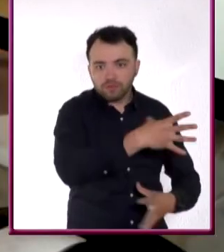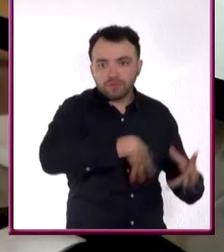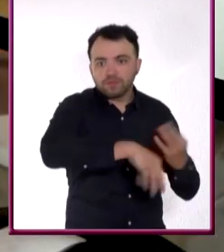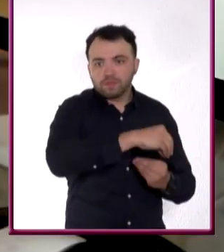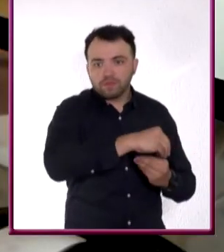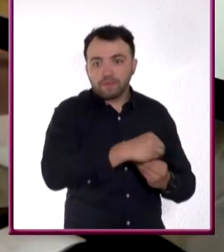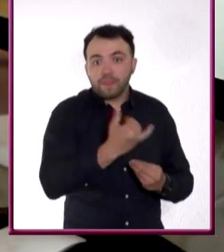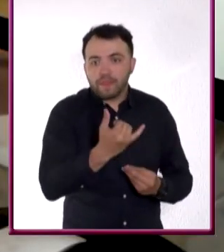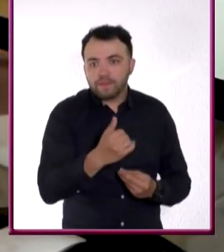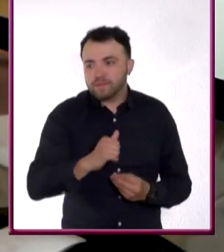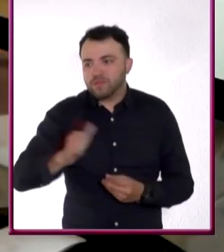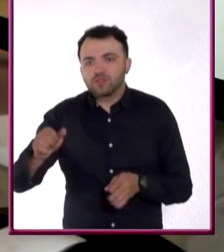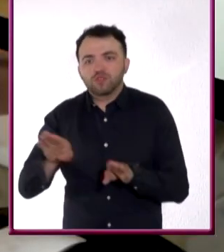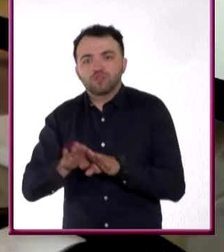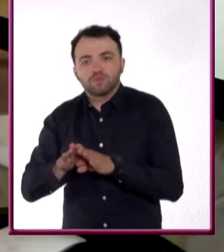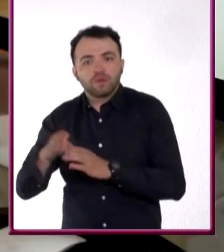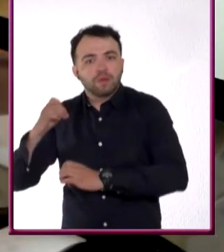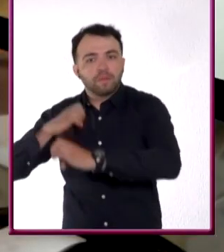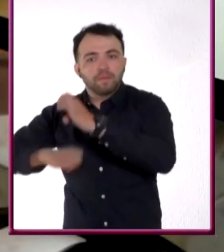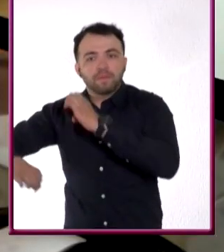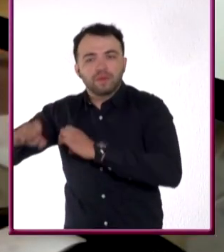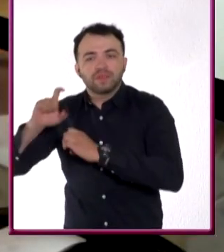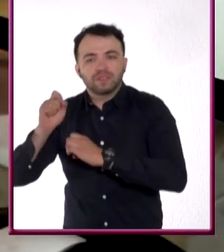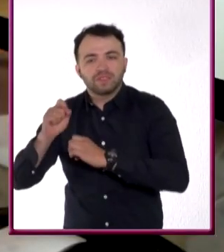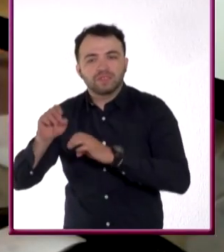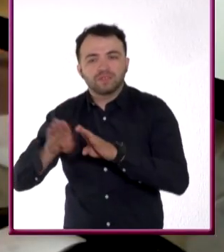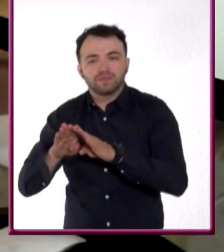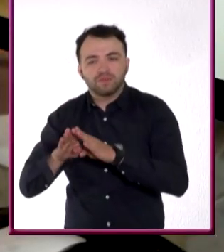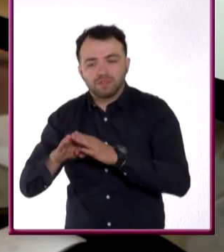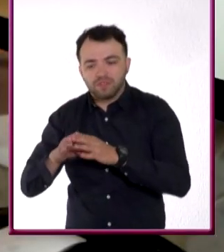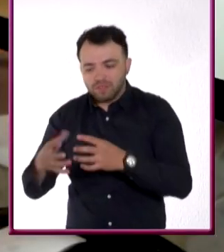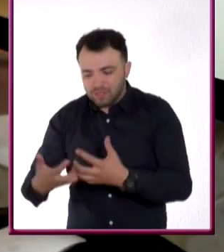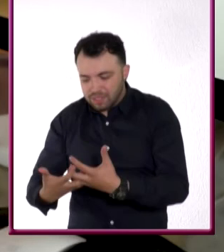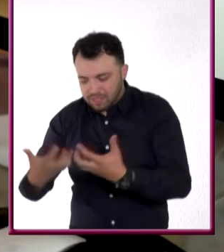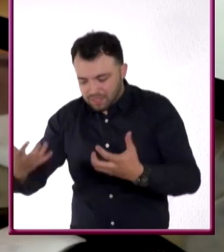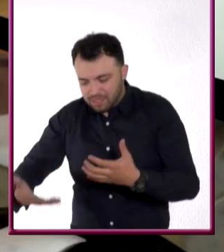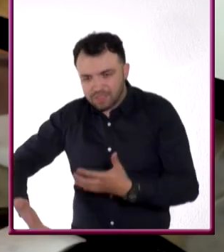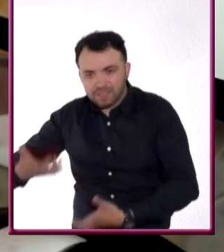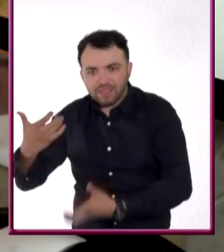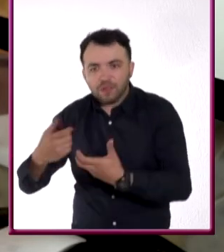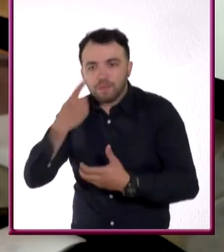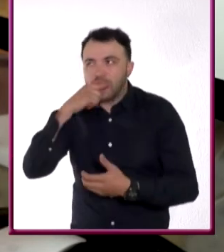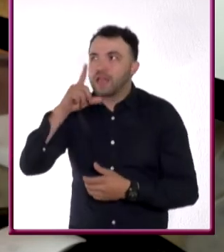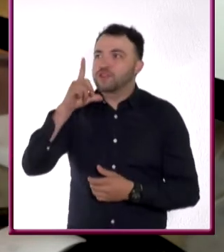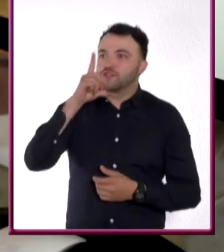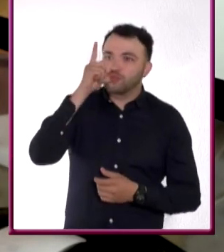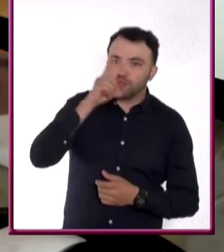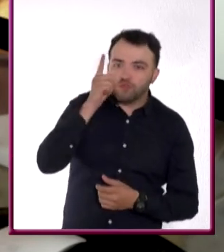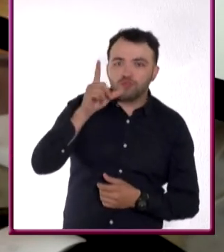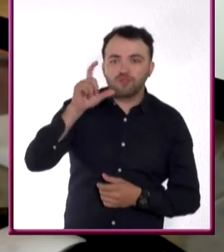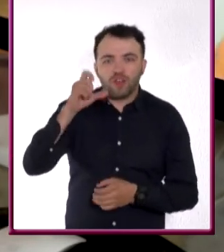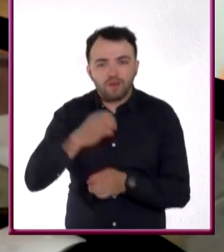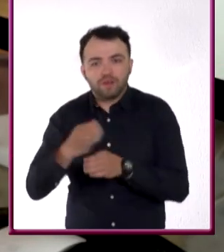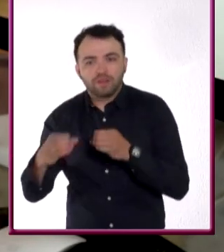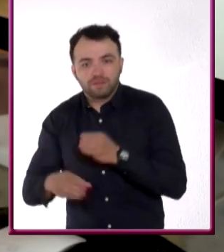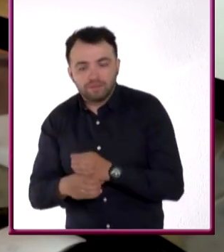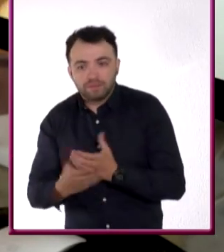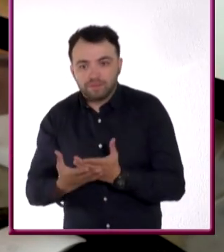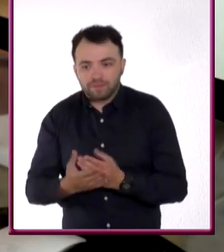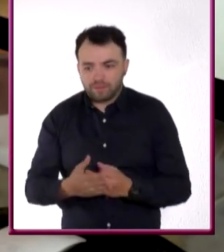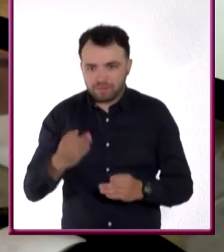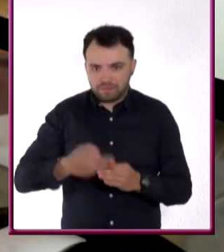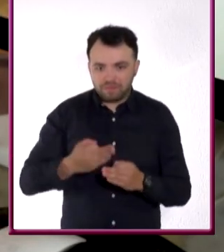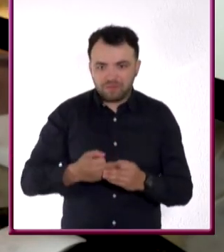asociadas a energías fósiles pueden estar bien, ¿no? Y de hecho en este año, con la crisis